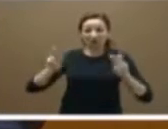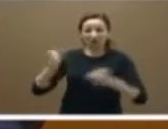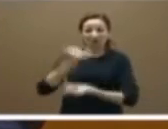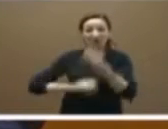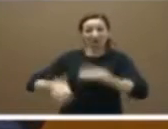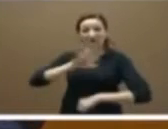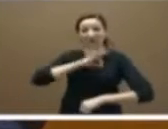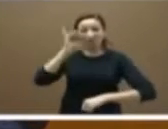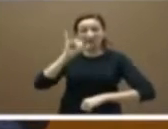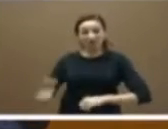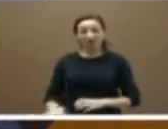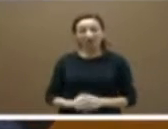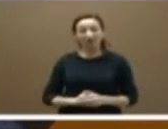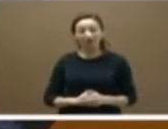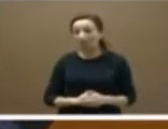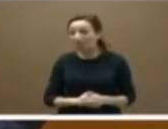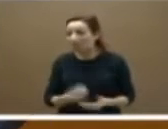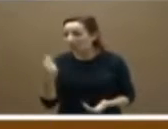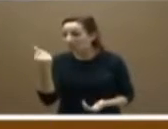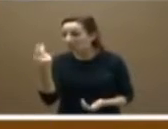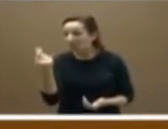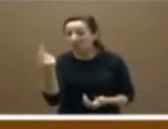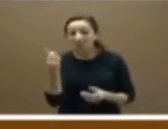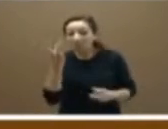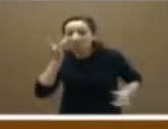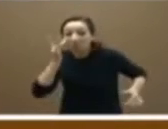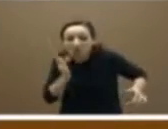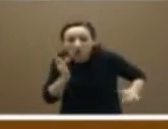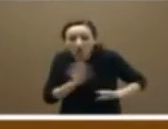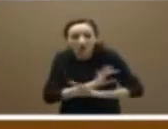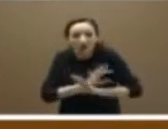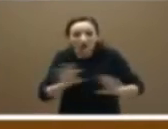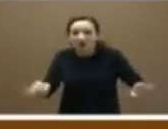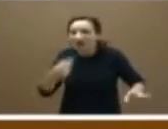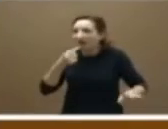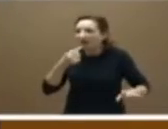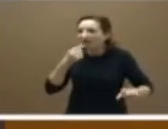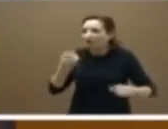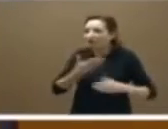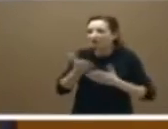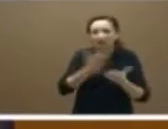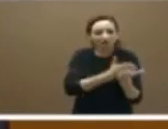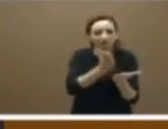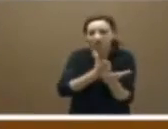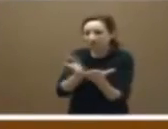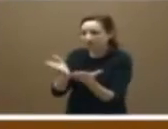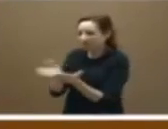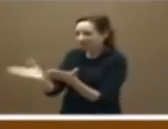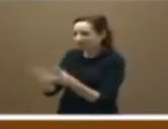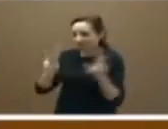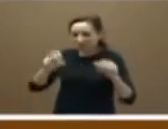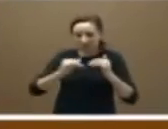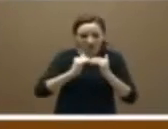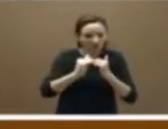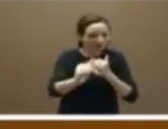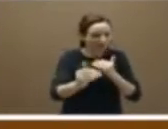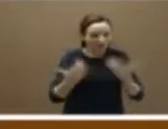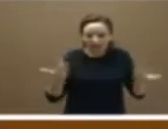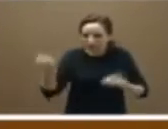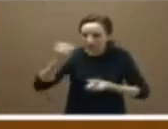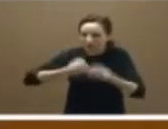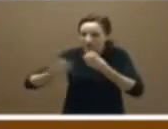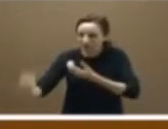Juliá, puramente económica. No ha dicho usted nada del resto de las dimensiones de la sostenibilidad.